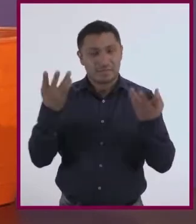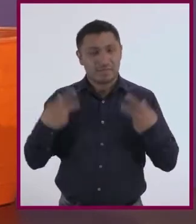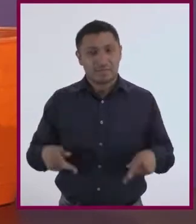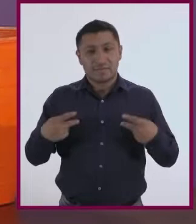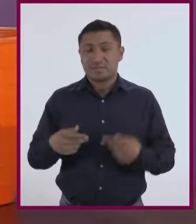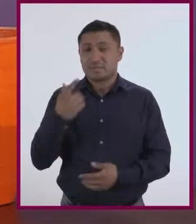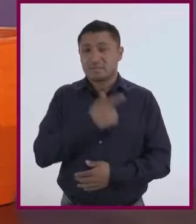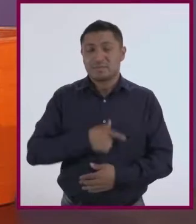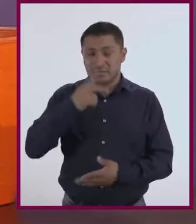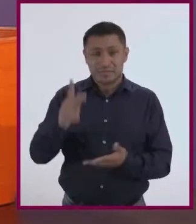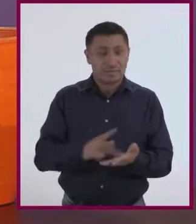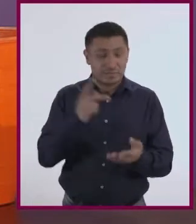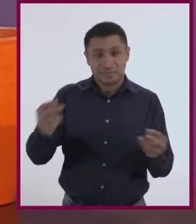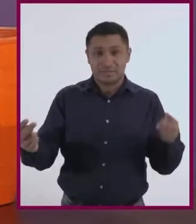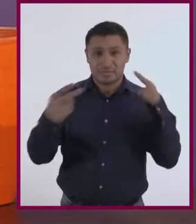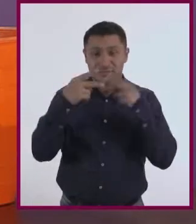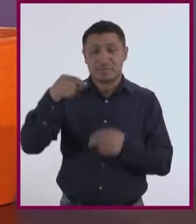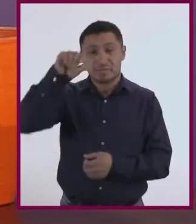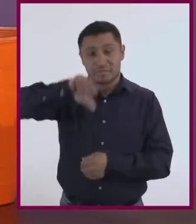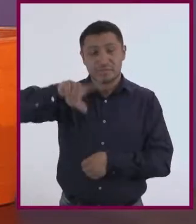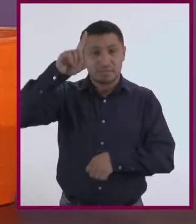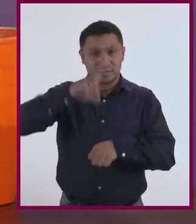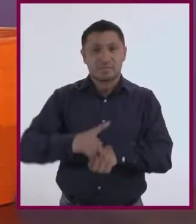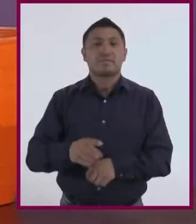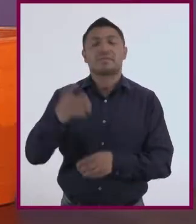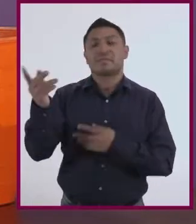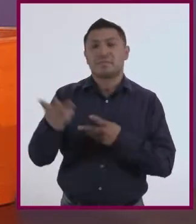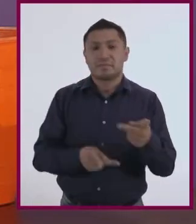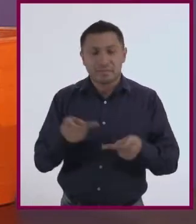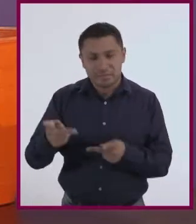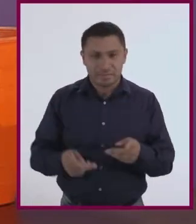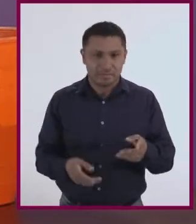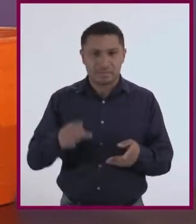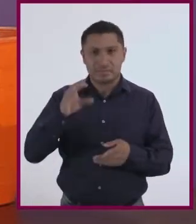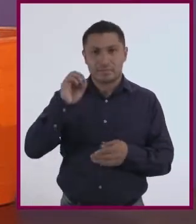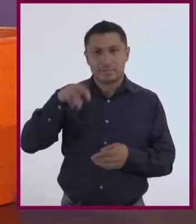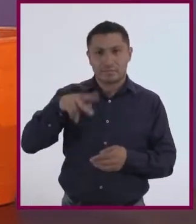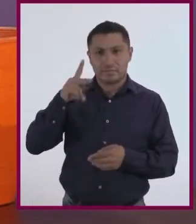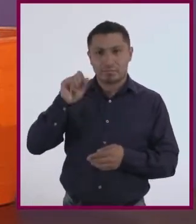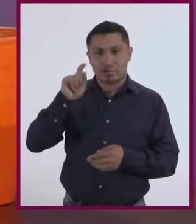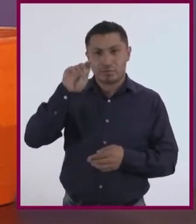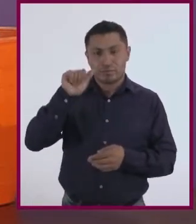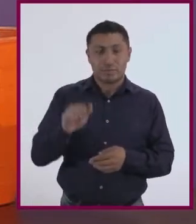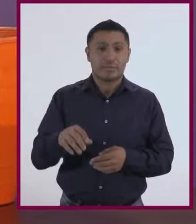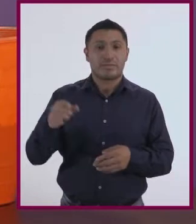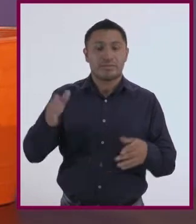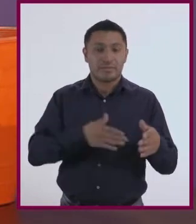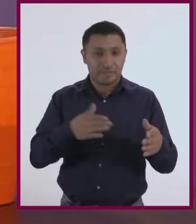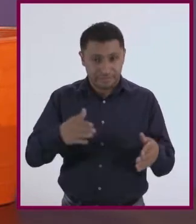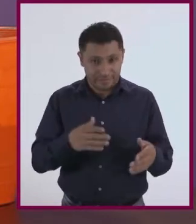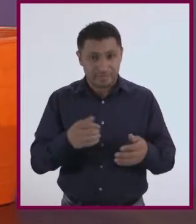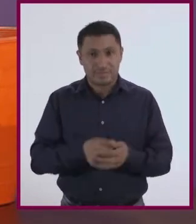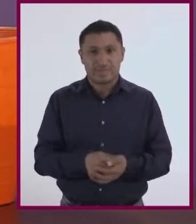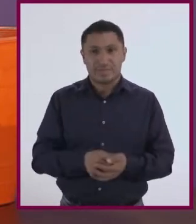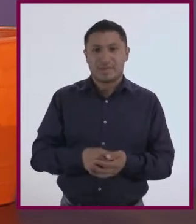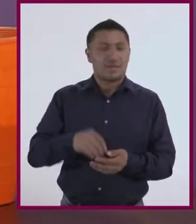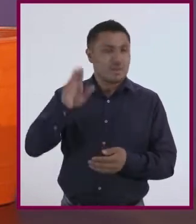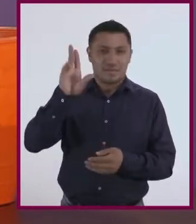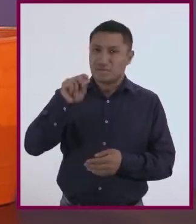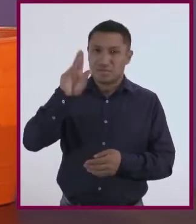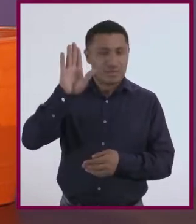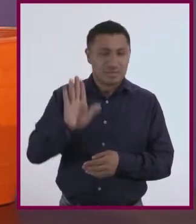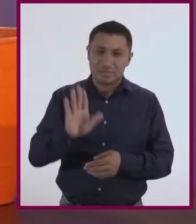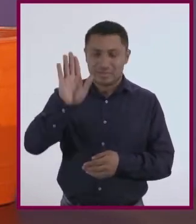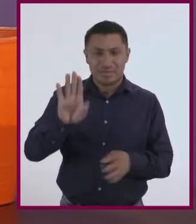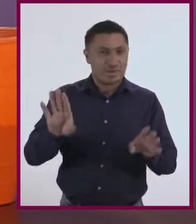gusto volvernos a encontrar. Pues el día de hoy vamos a preparar una composta casera. Sí, sé que no suena tan refrescante como el agua de nuestro filtro casero,